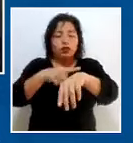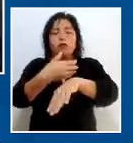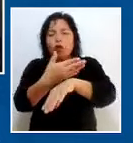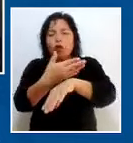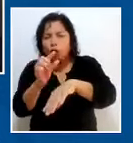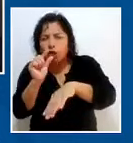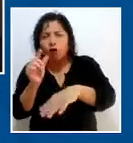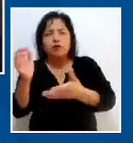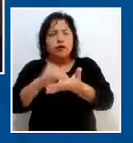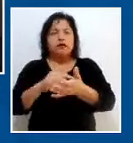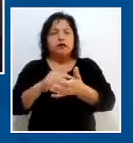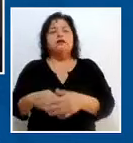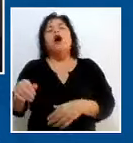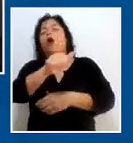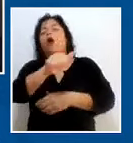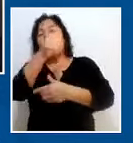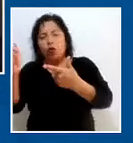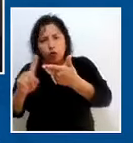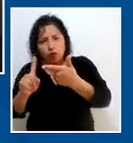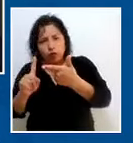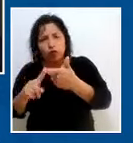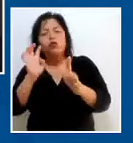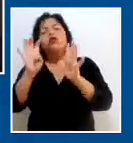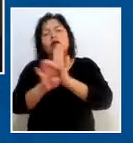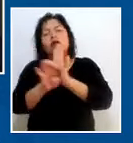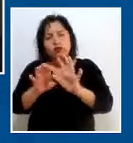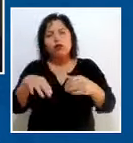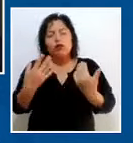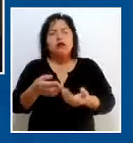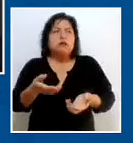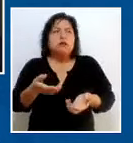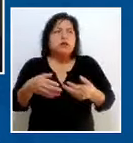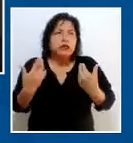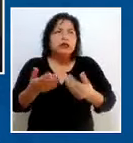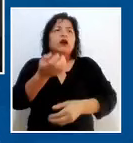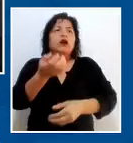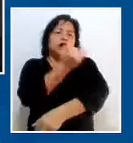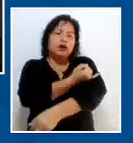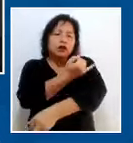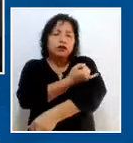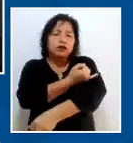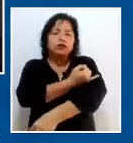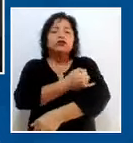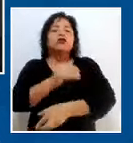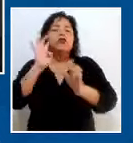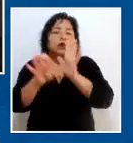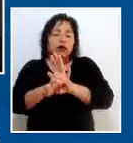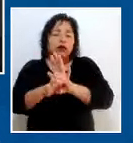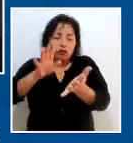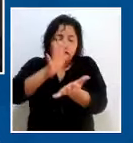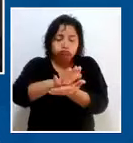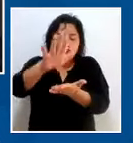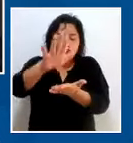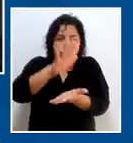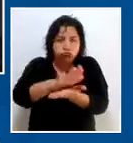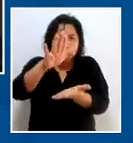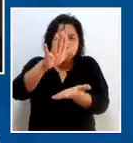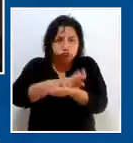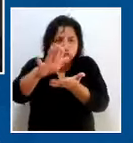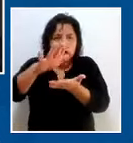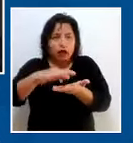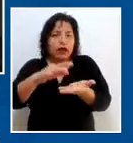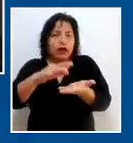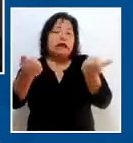Otro caso que pueden pedir prórroga, por ejemplo, la entidad tiene escáner y el escáner que sirve para finalmente enviar la información